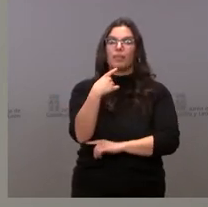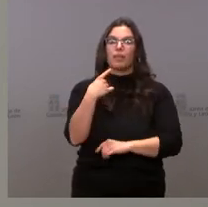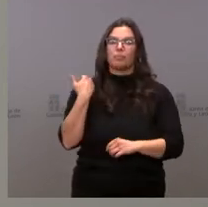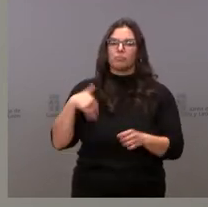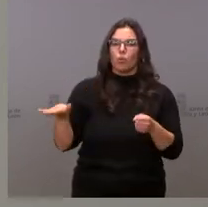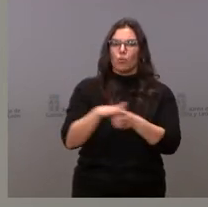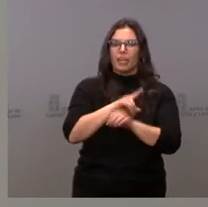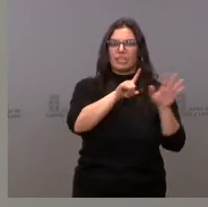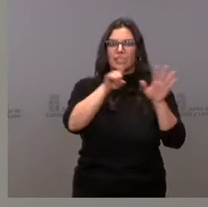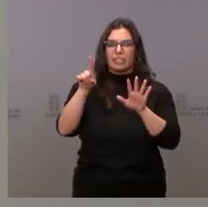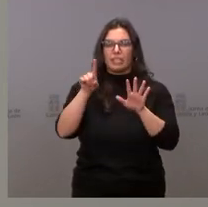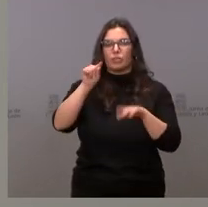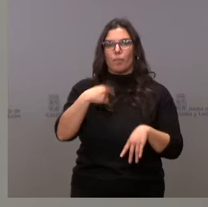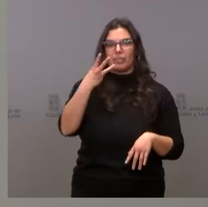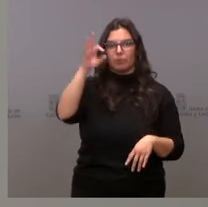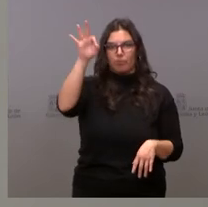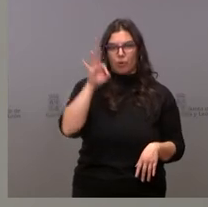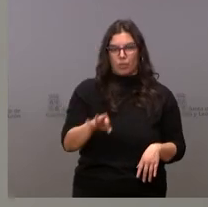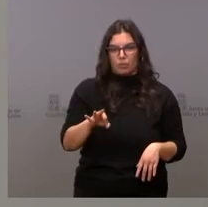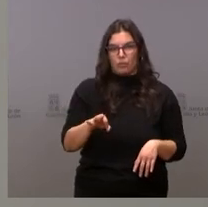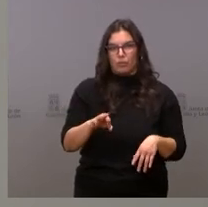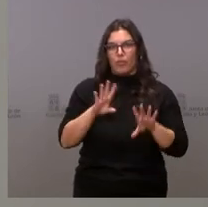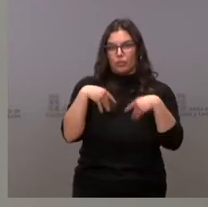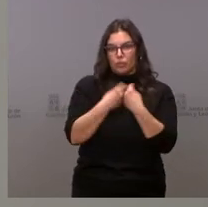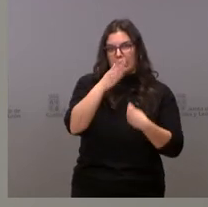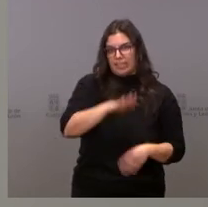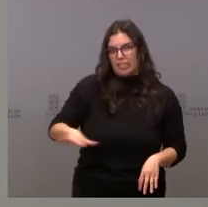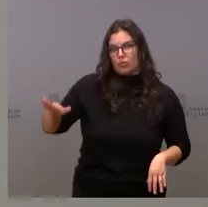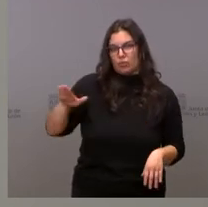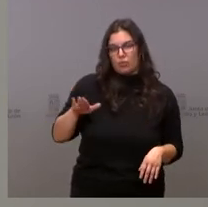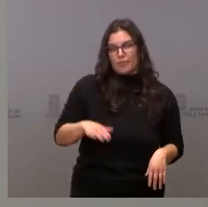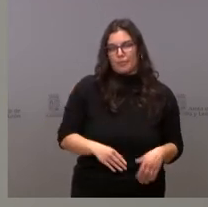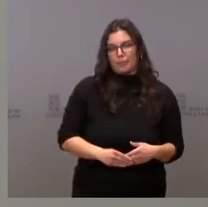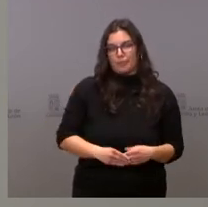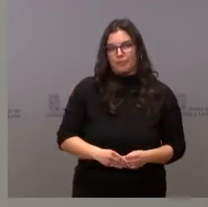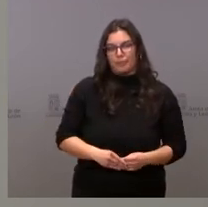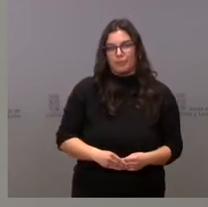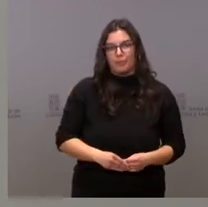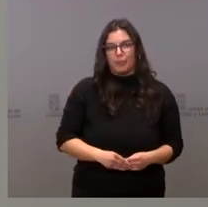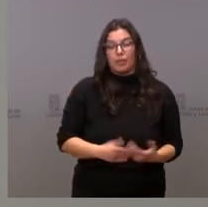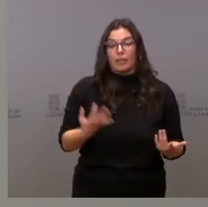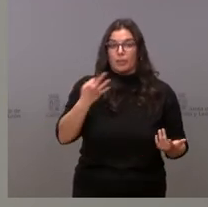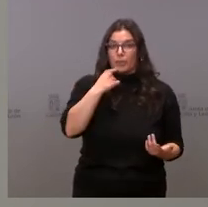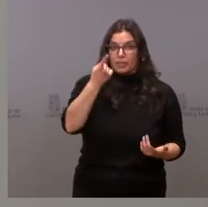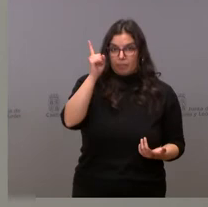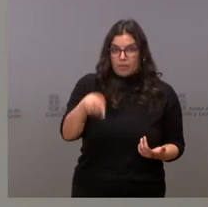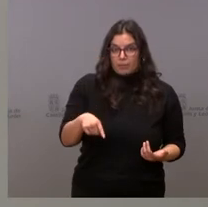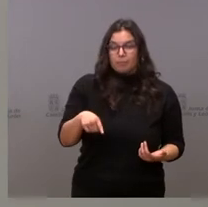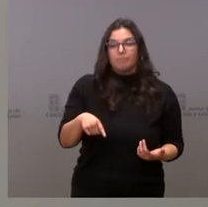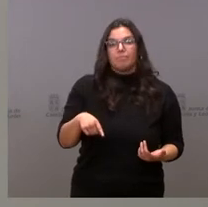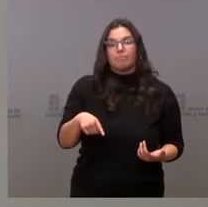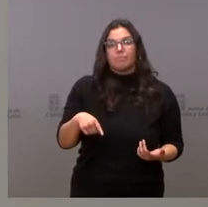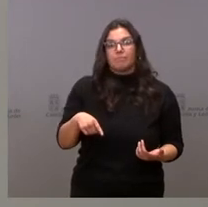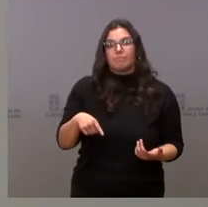del 66 3% del total de estaba de esta población entre 5 y 11 años y decirles también que según lo que